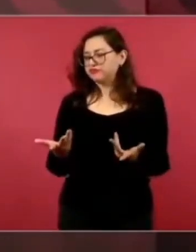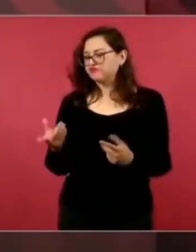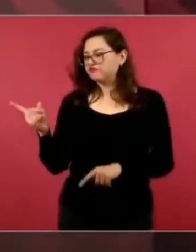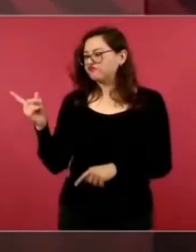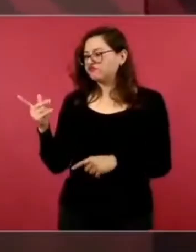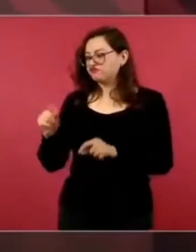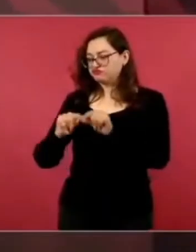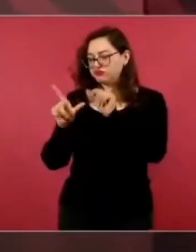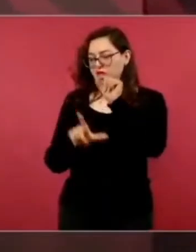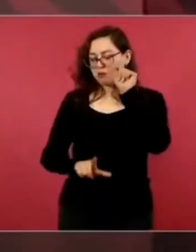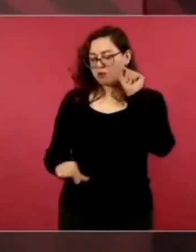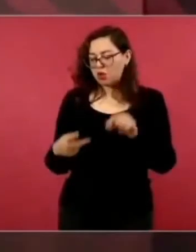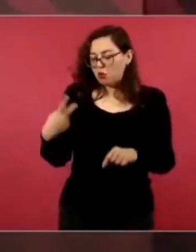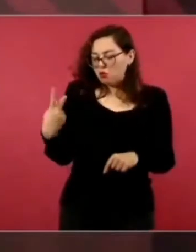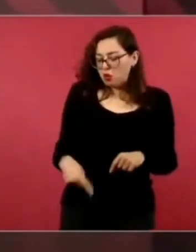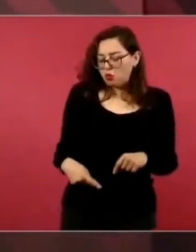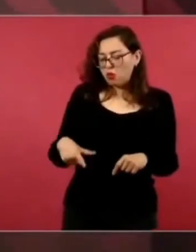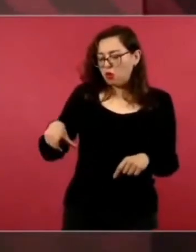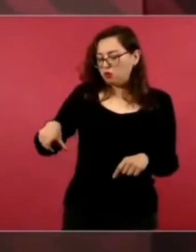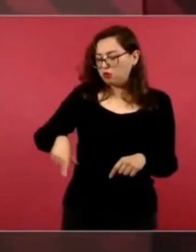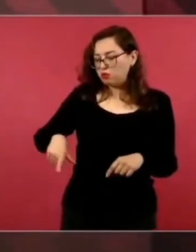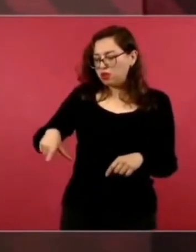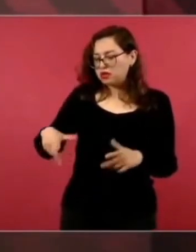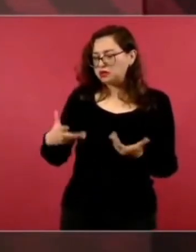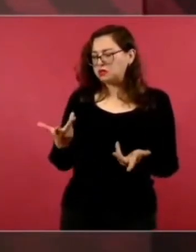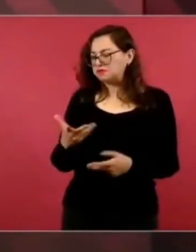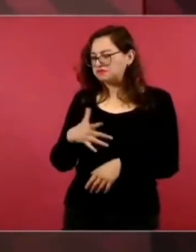¿Estamos de acuerdo con eso?